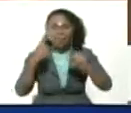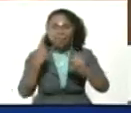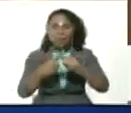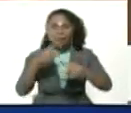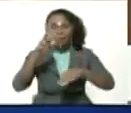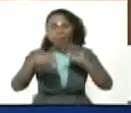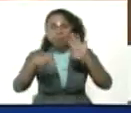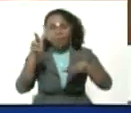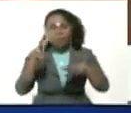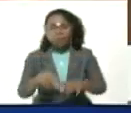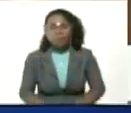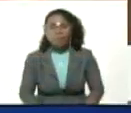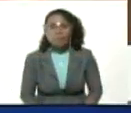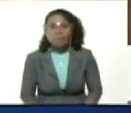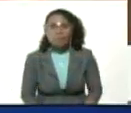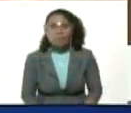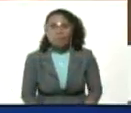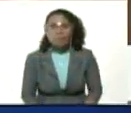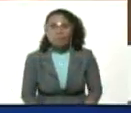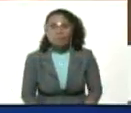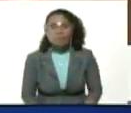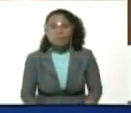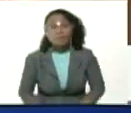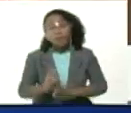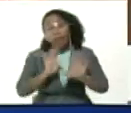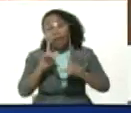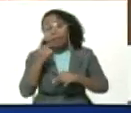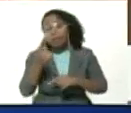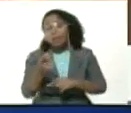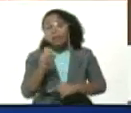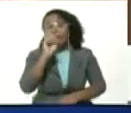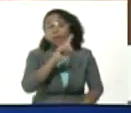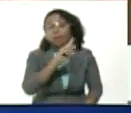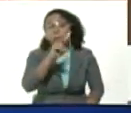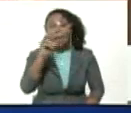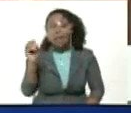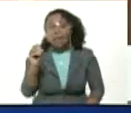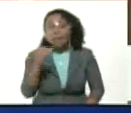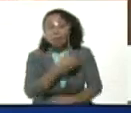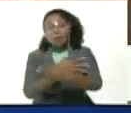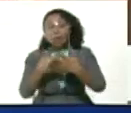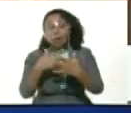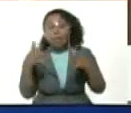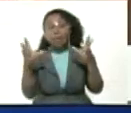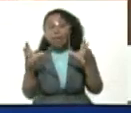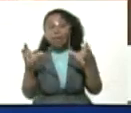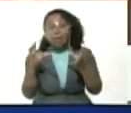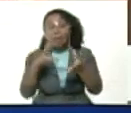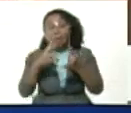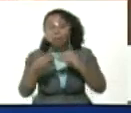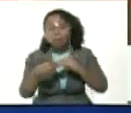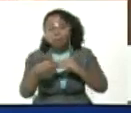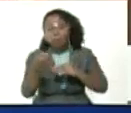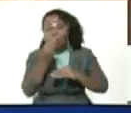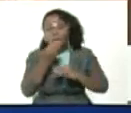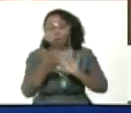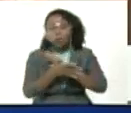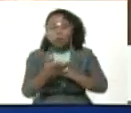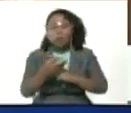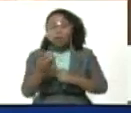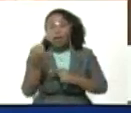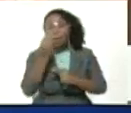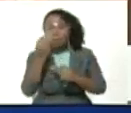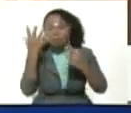12. Ah, le estará dando 120 millones de combos, sin contar la proteína animal,